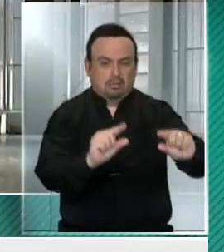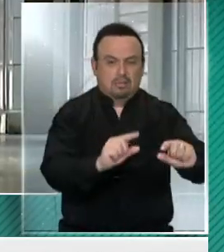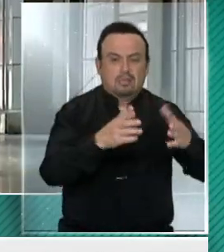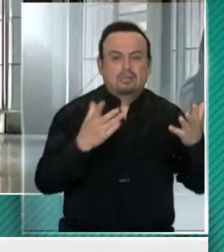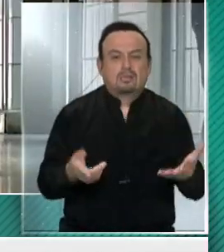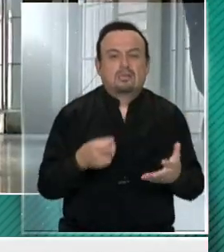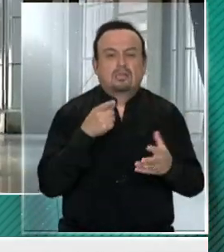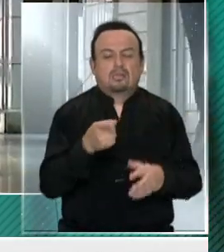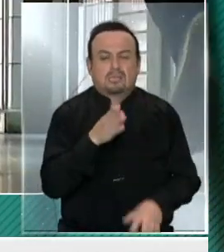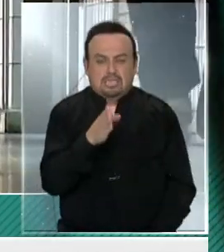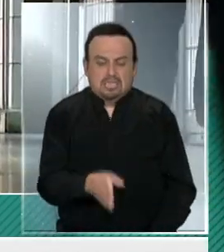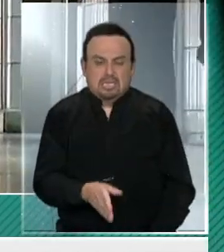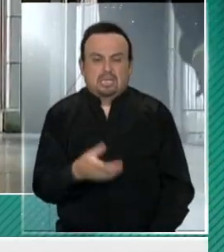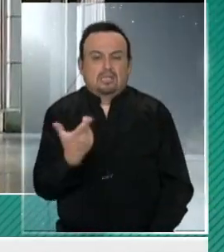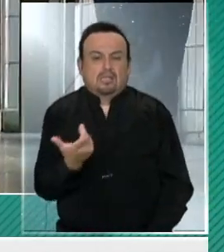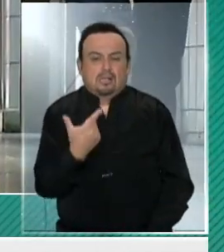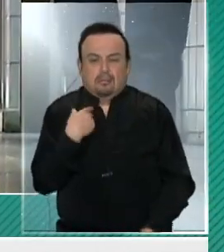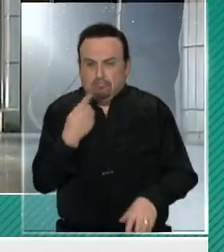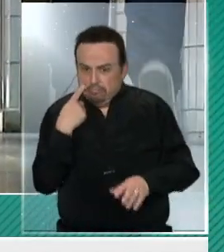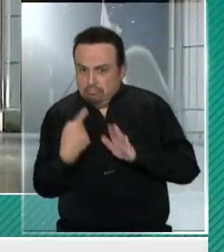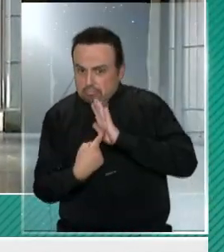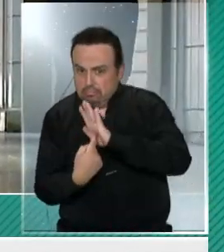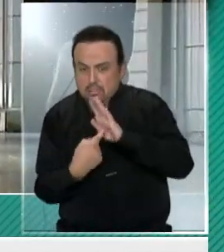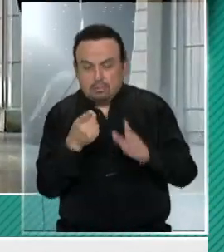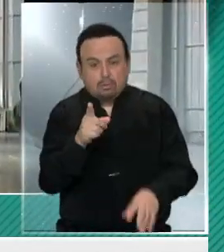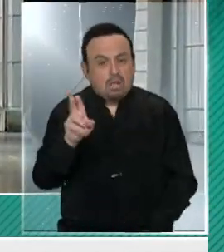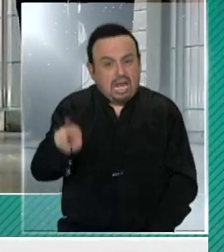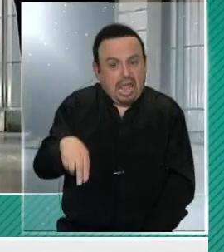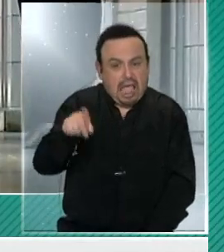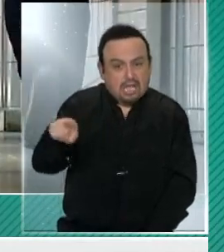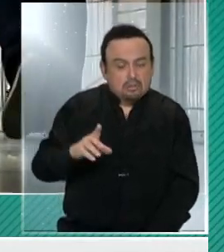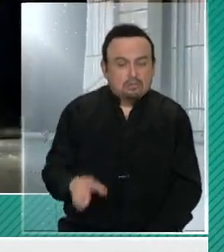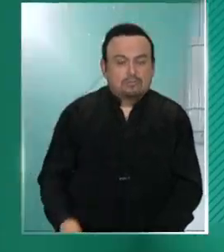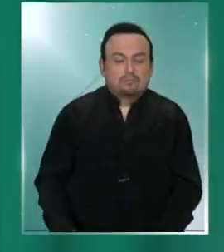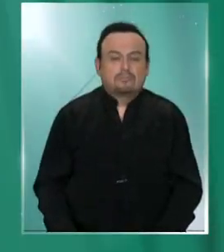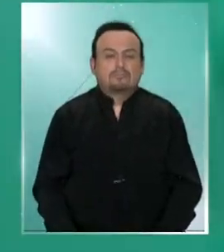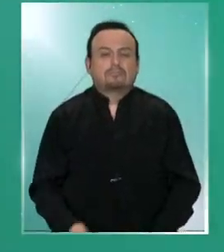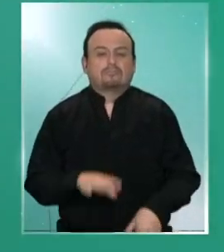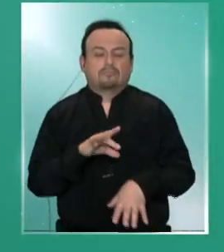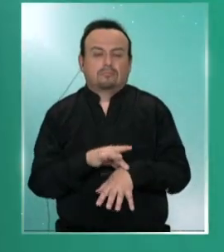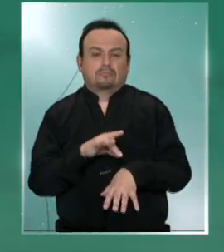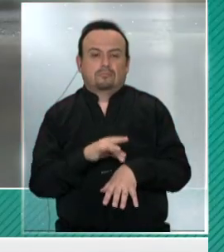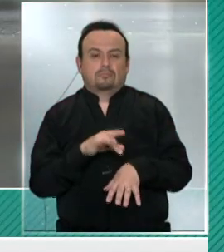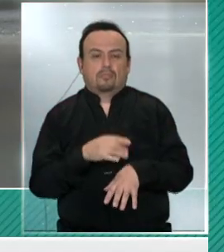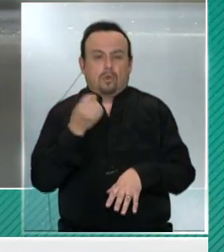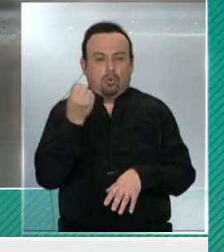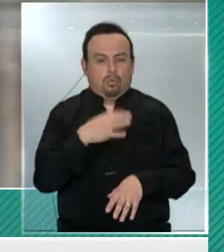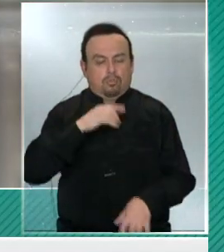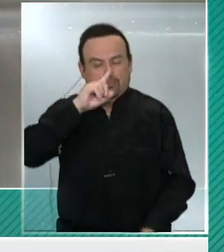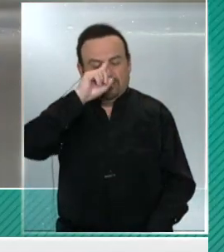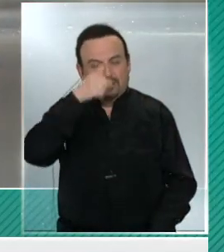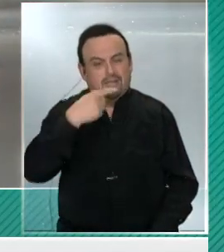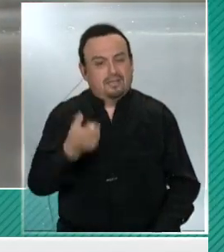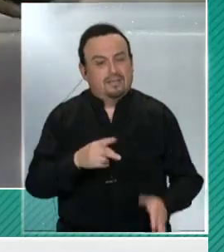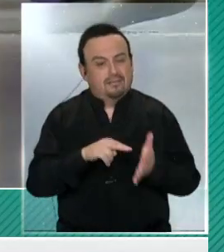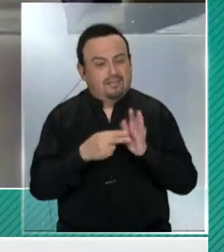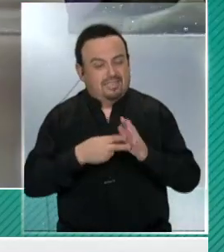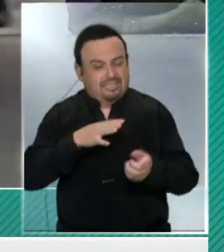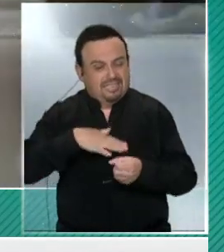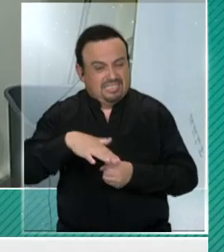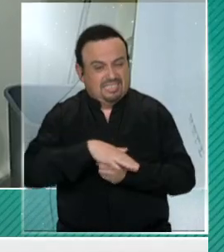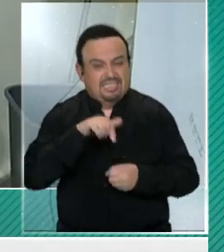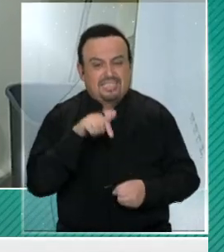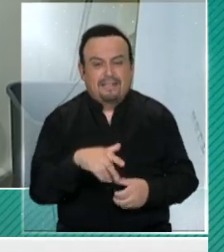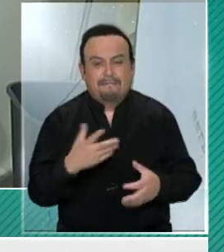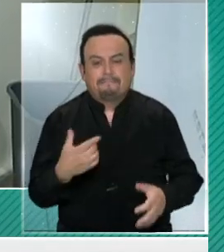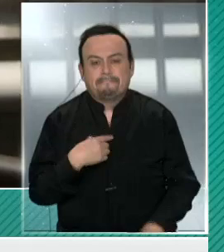de aislamiento social por el coronavirus. Sí, tiene mucha razón, doctor, porque más allá de tener estos nuevos hábitos producto de la crisis, son hábitos que vamos